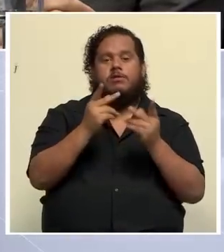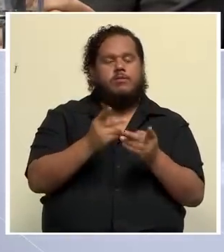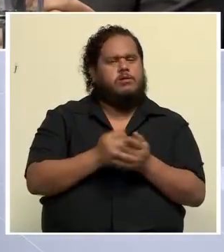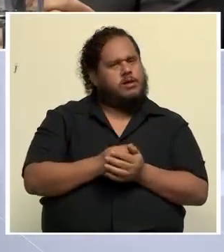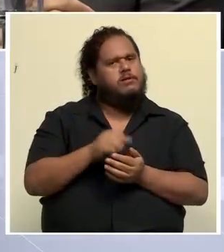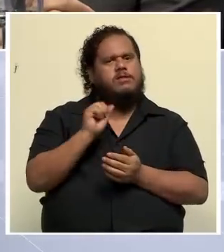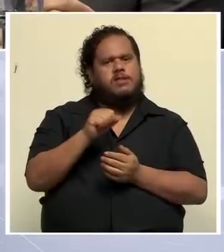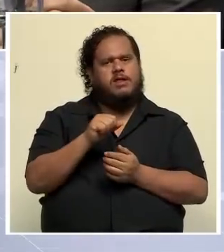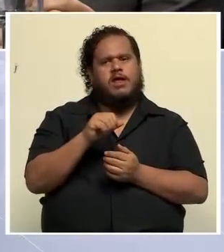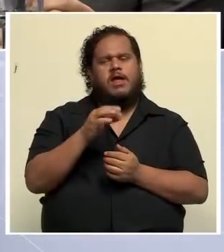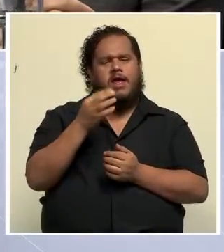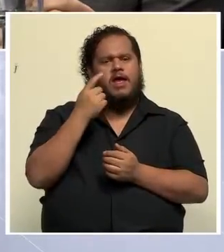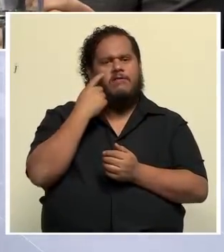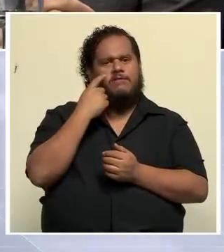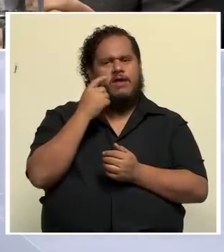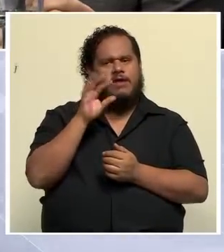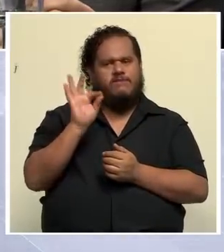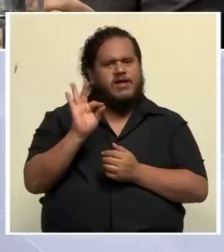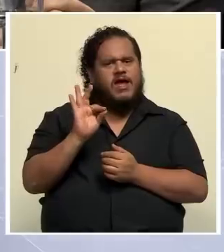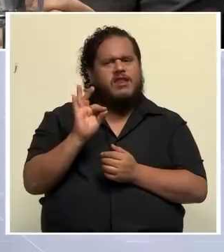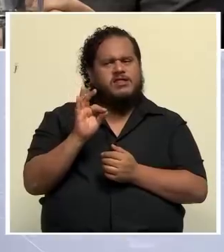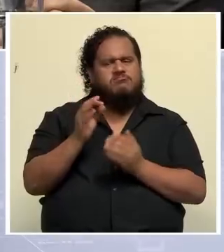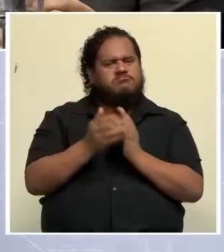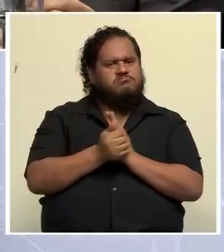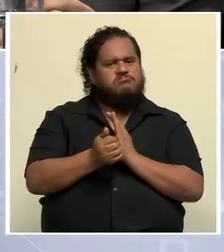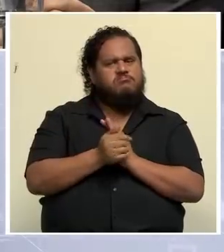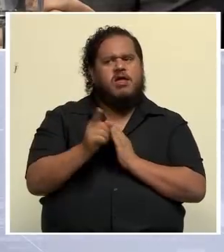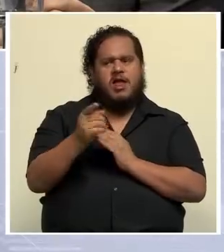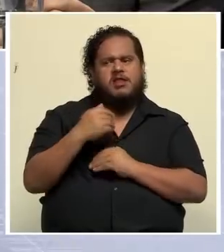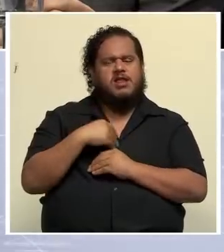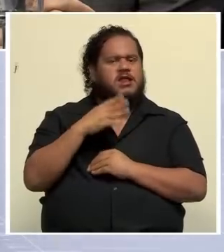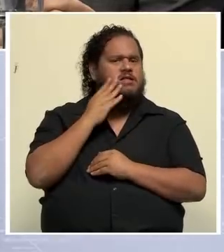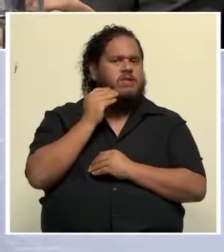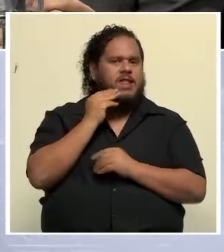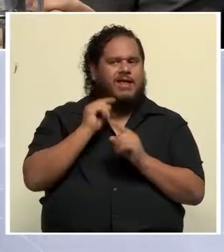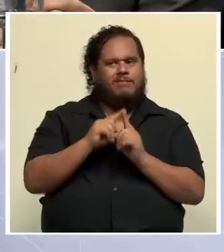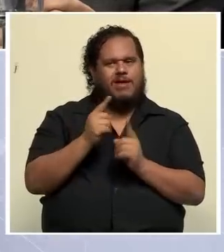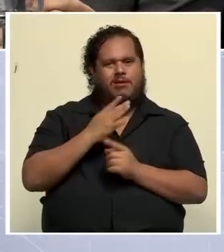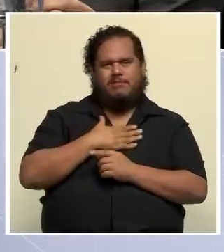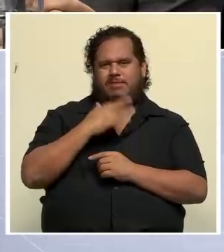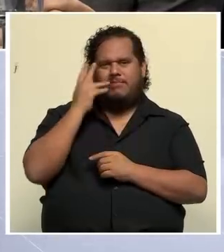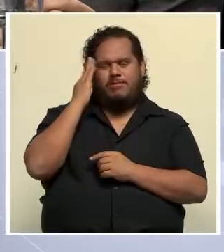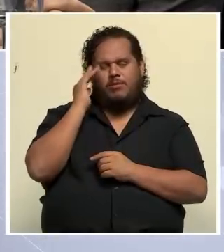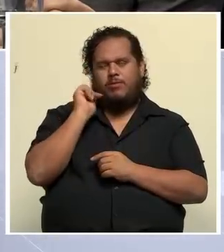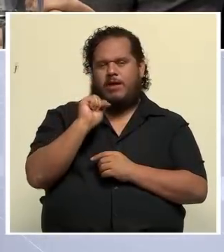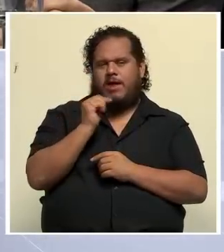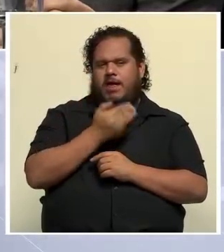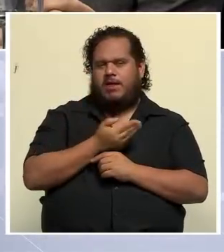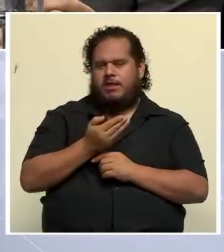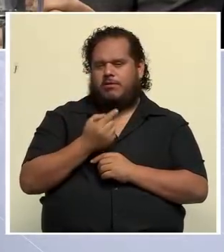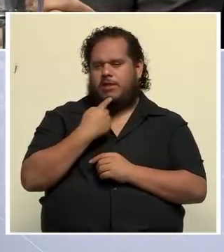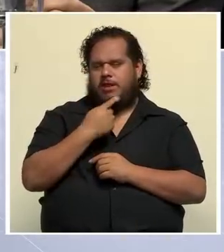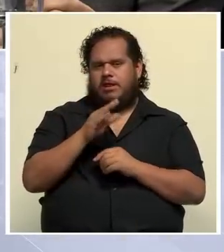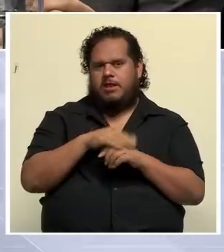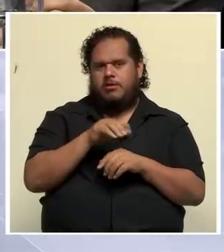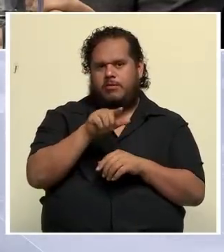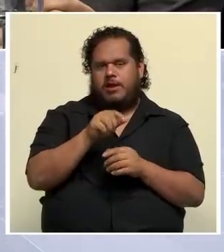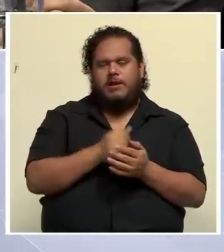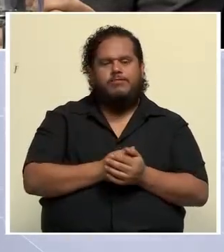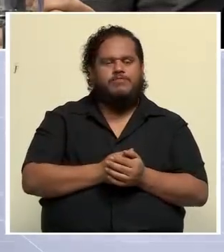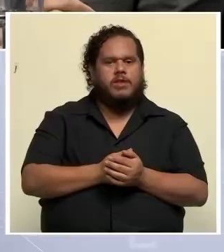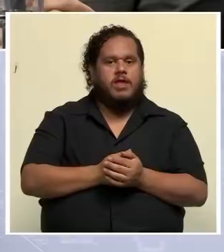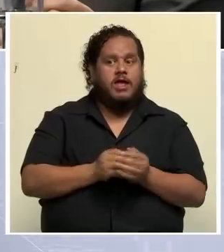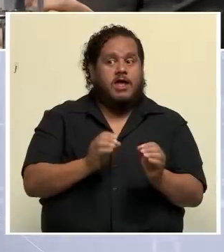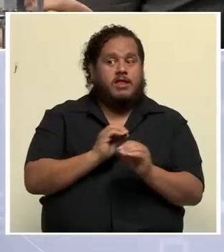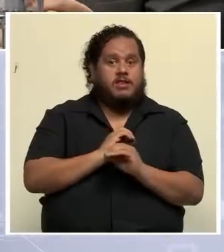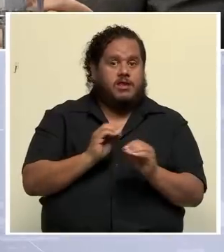sí, Figueres es el capaz, Figueres es el de la experiencia, pero me preocupan esas cosas que se dicen sobre él, sin